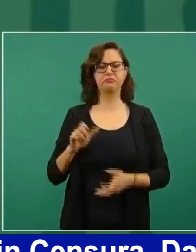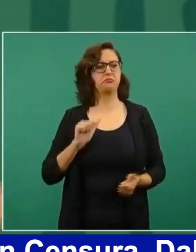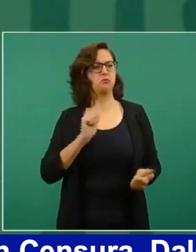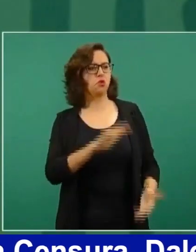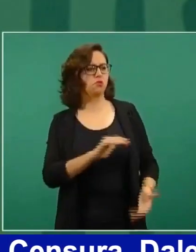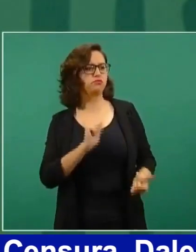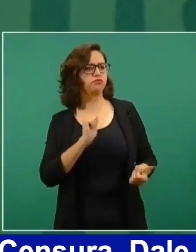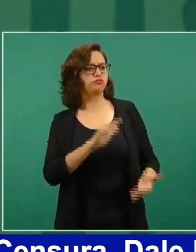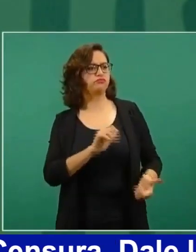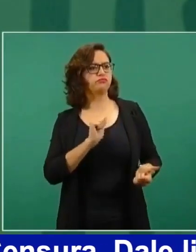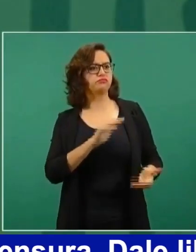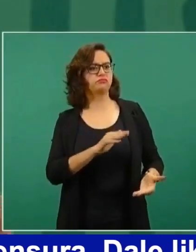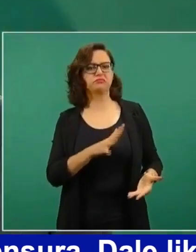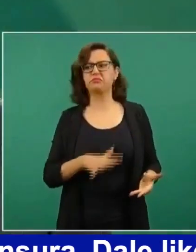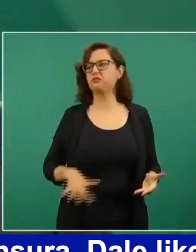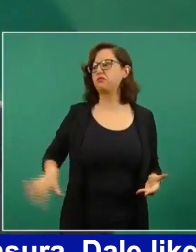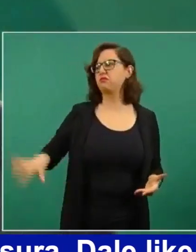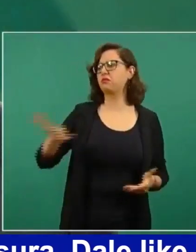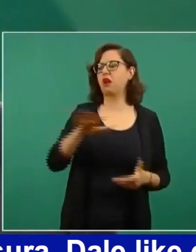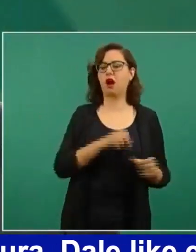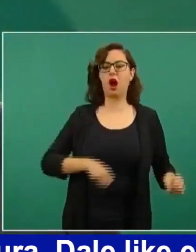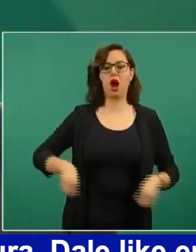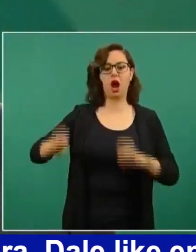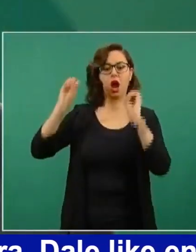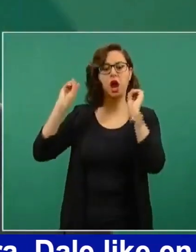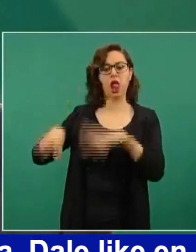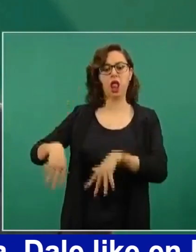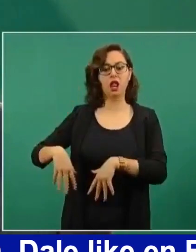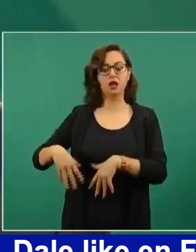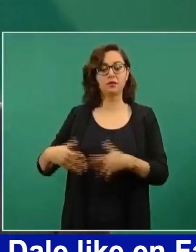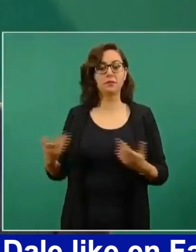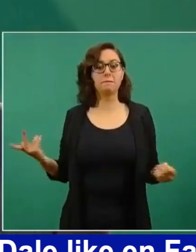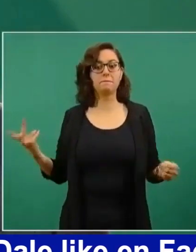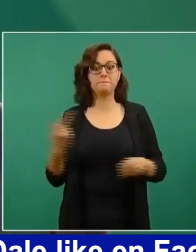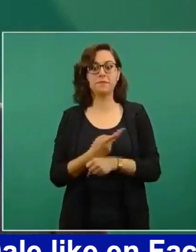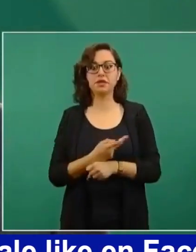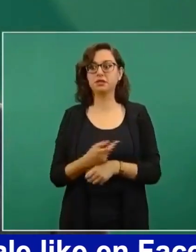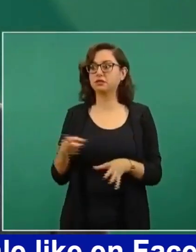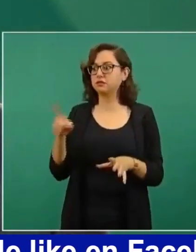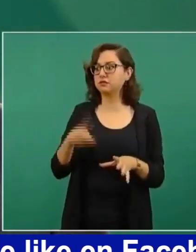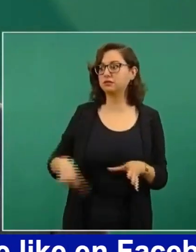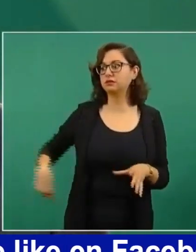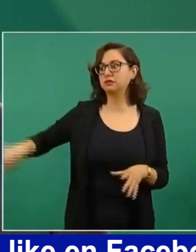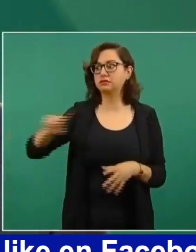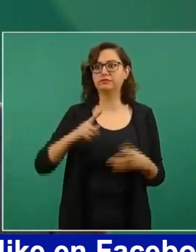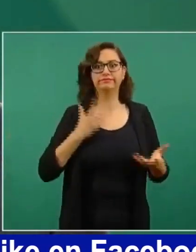pueblo, pues la gente en el abandono